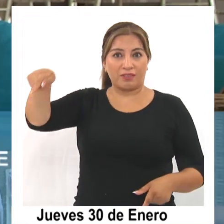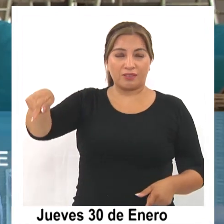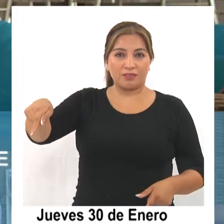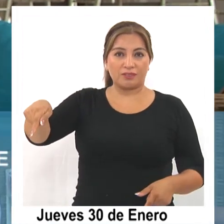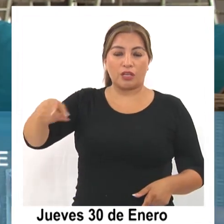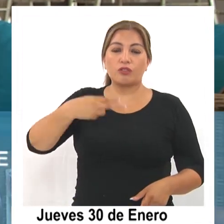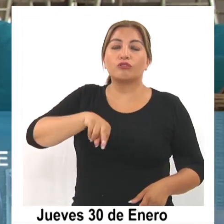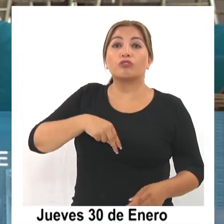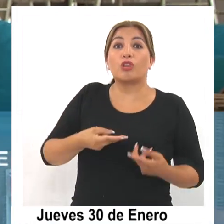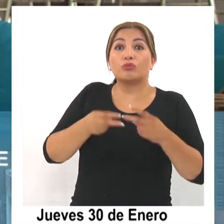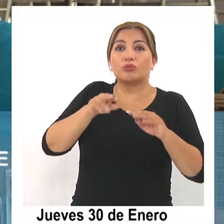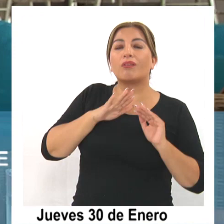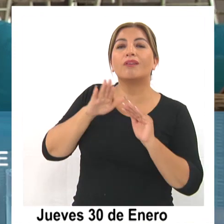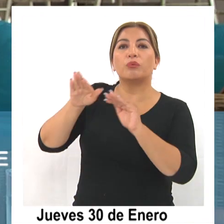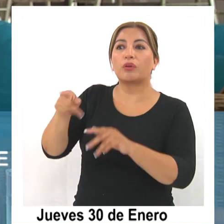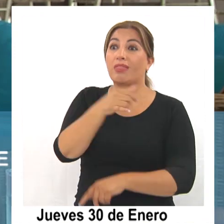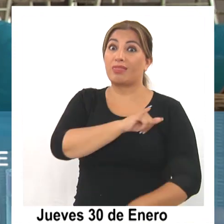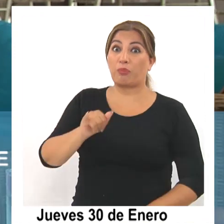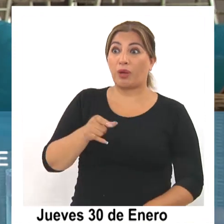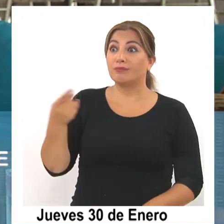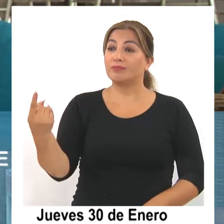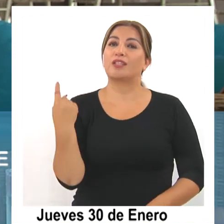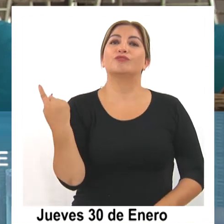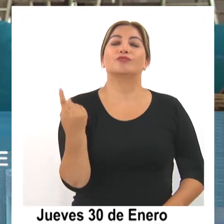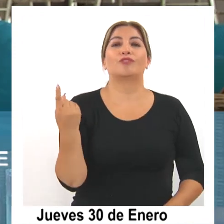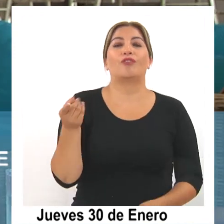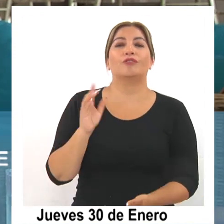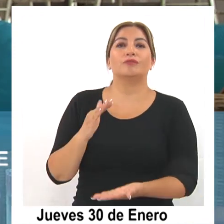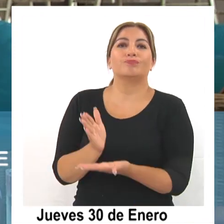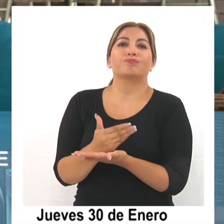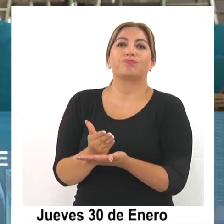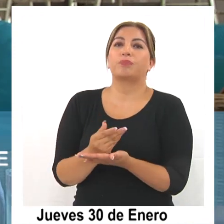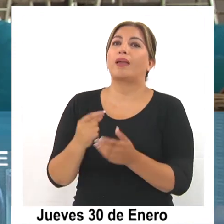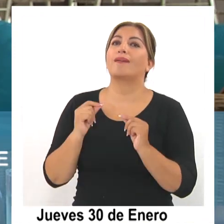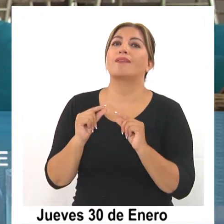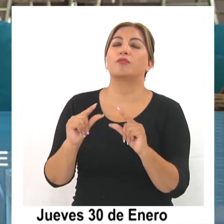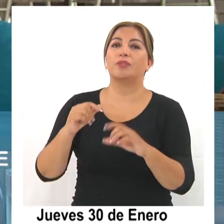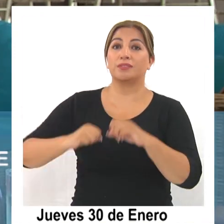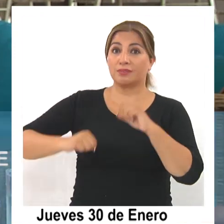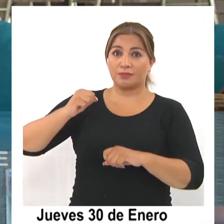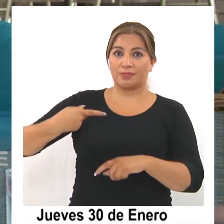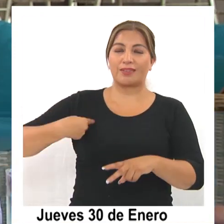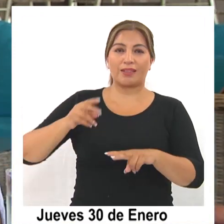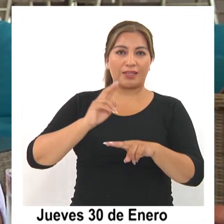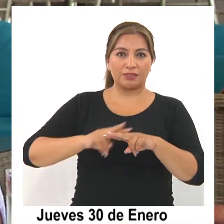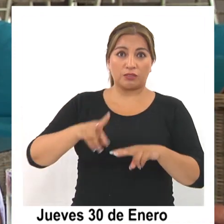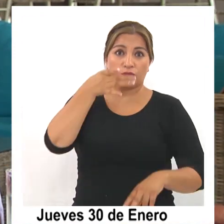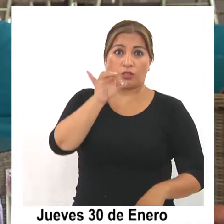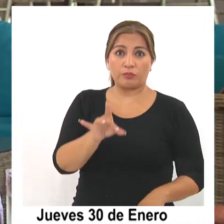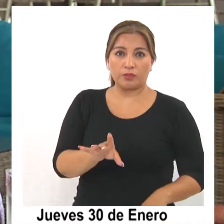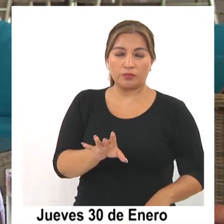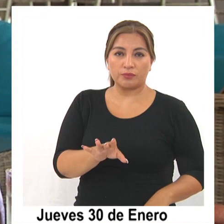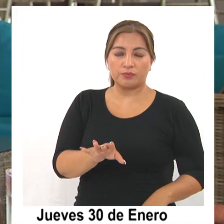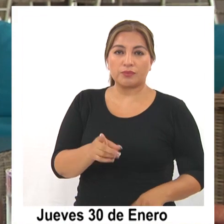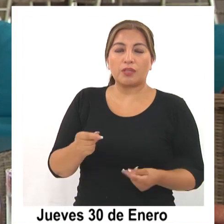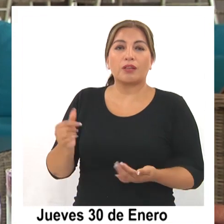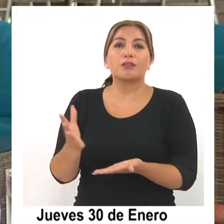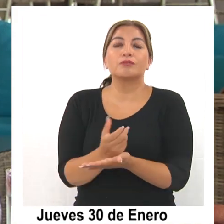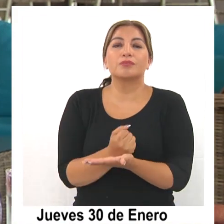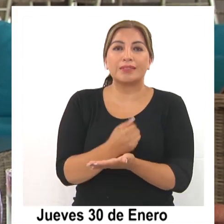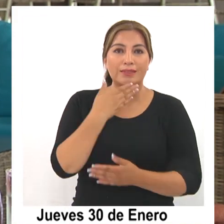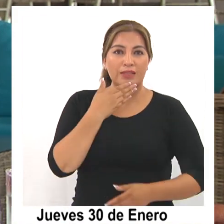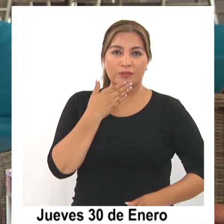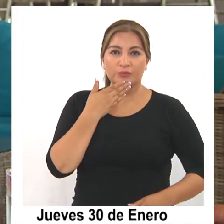apoyar con la infraestructura para que ellos luego puedan administrar sus emprendimientos y generar no solo ingresos